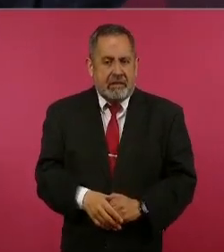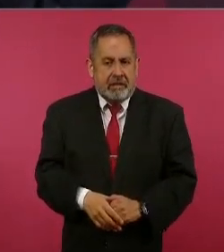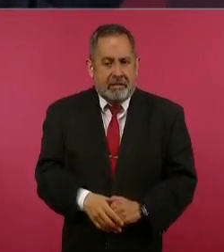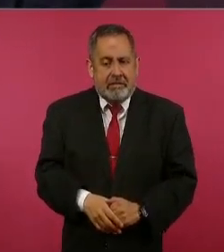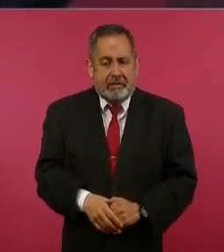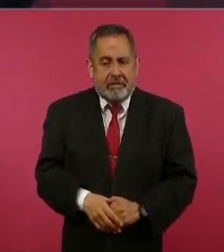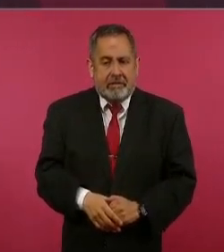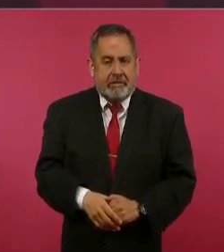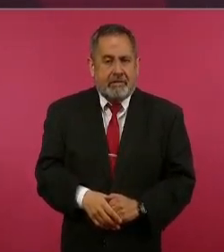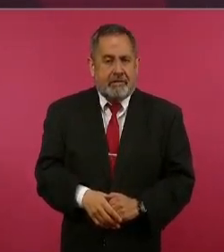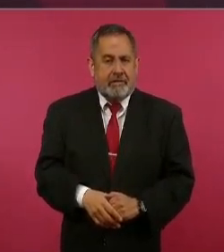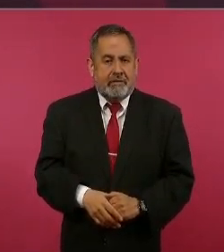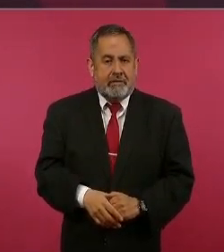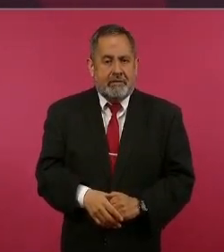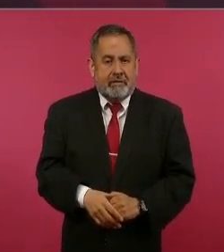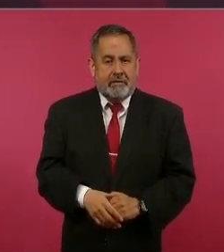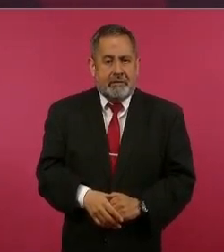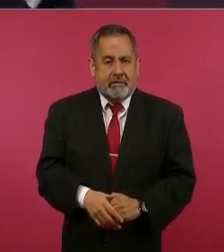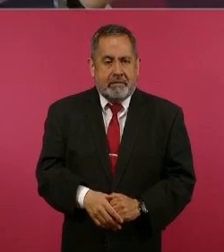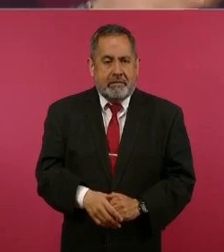No